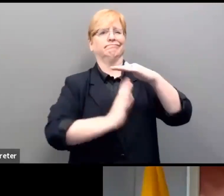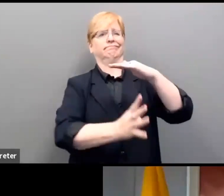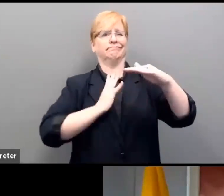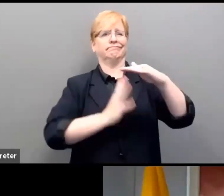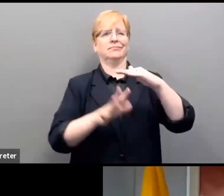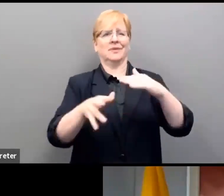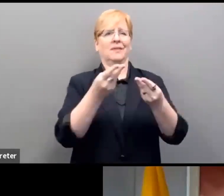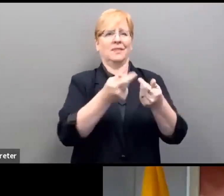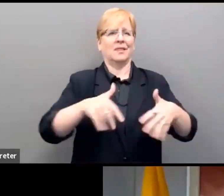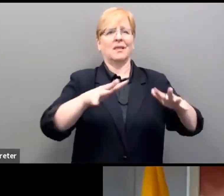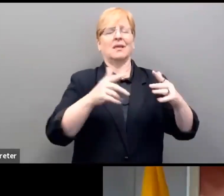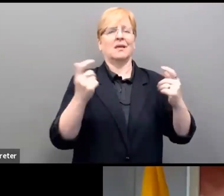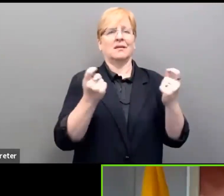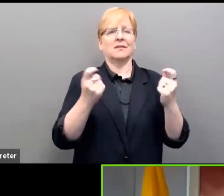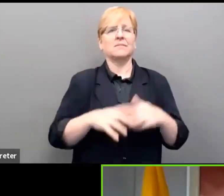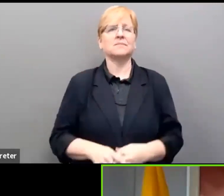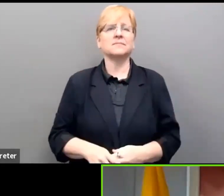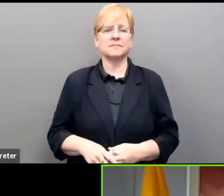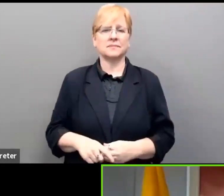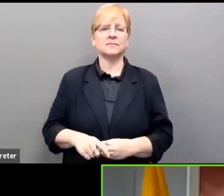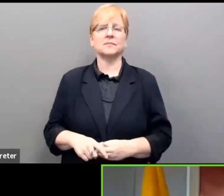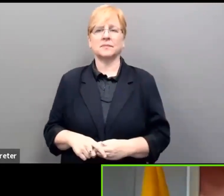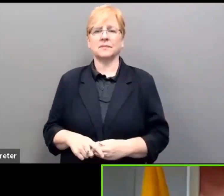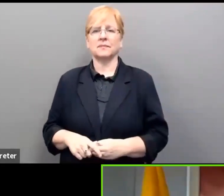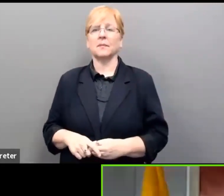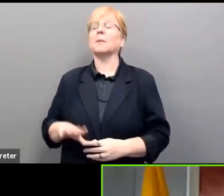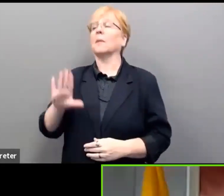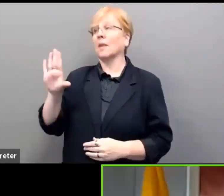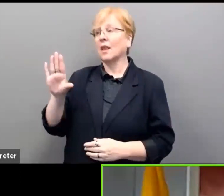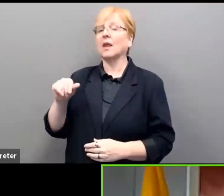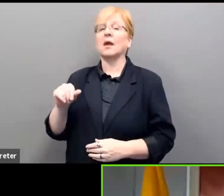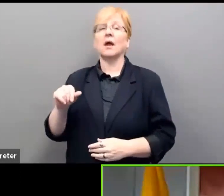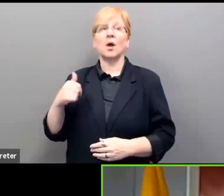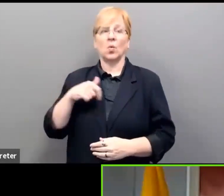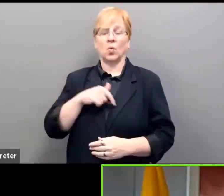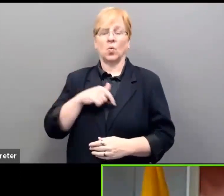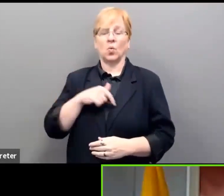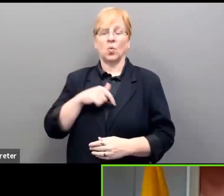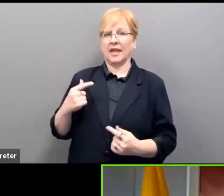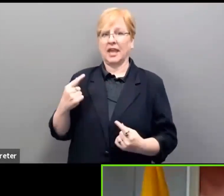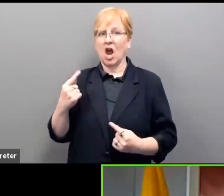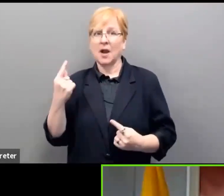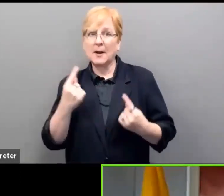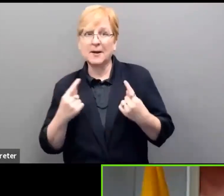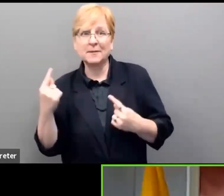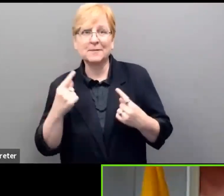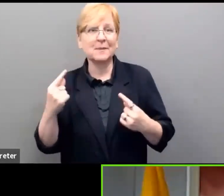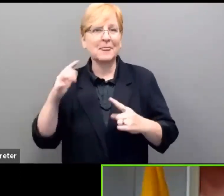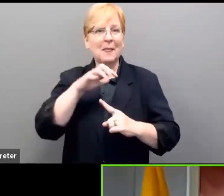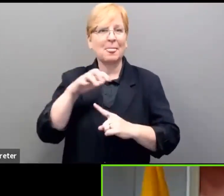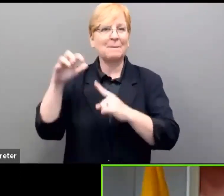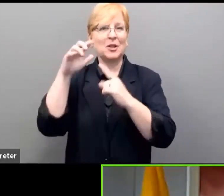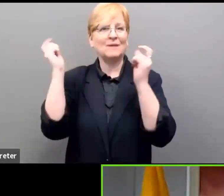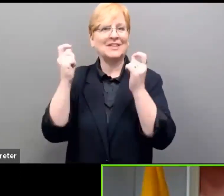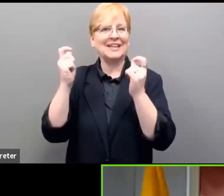la fiesta de los globos. ¿Y cómo va a ser esta implementación logísticamente si van tantas personas entrando a